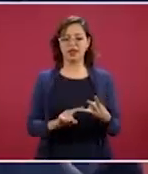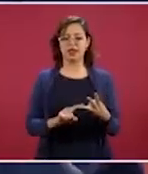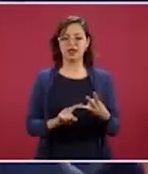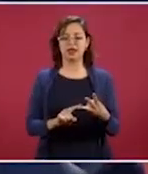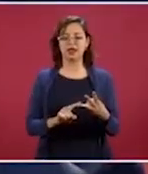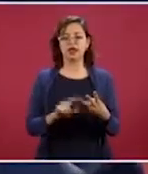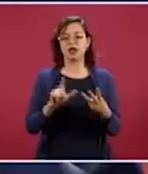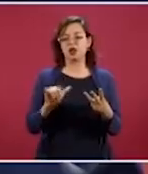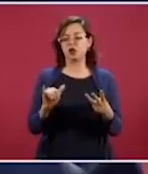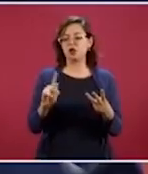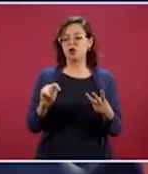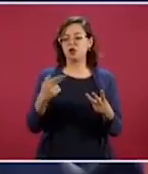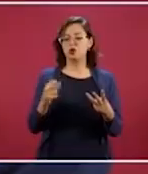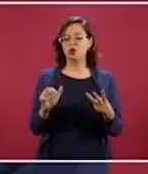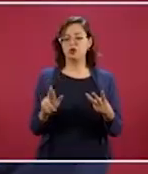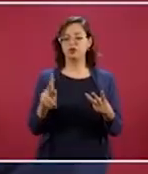King,